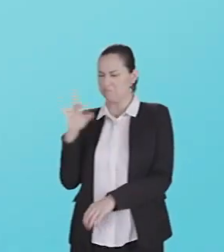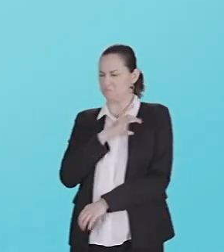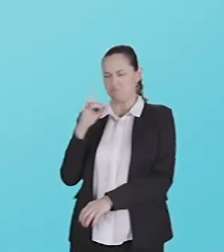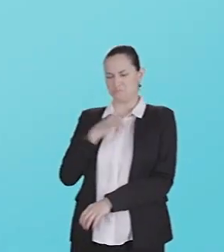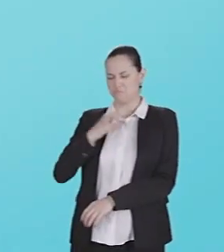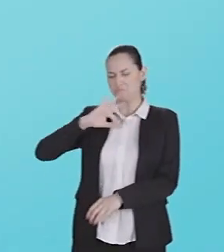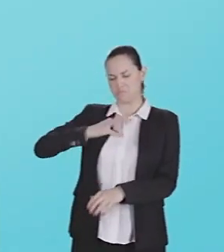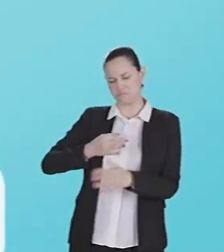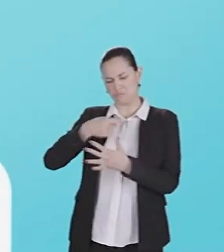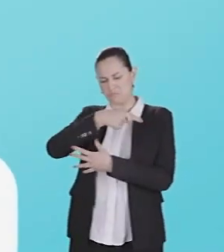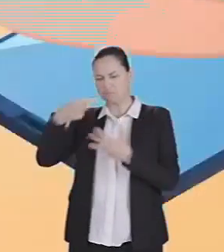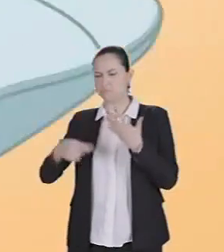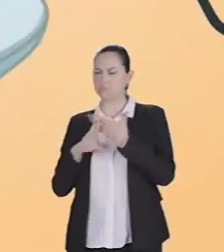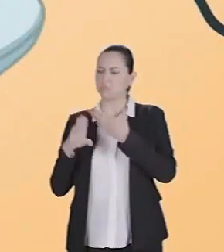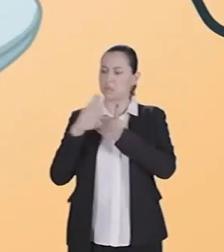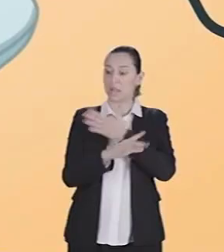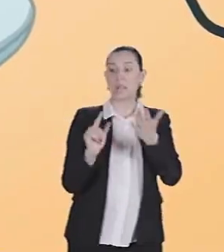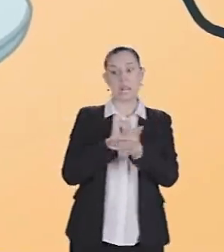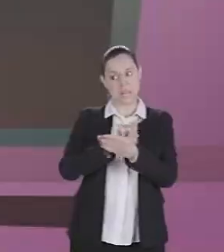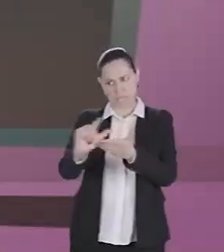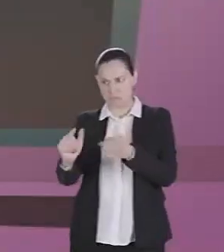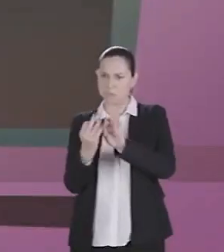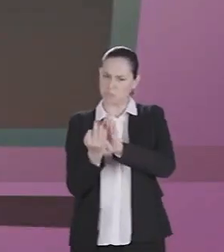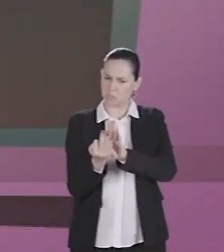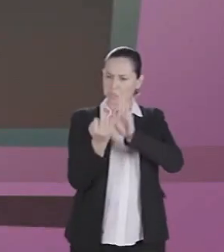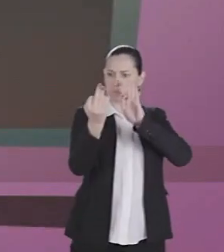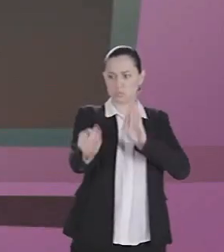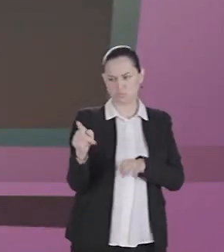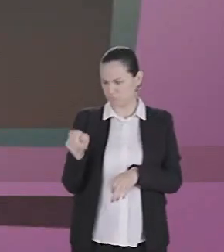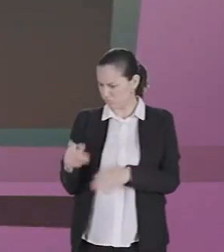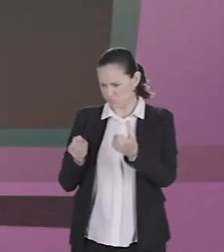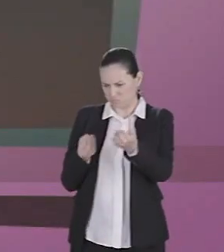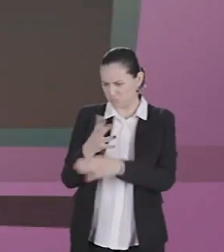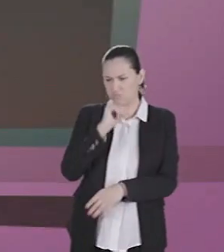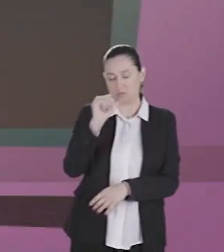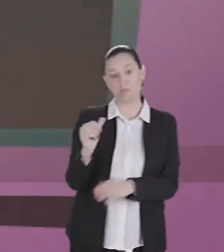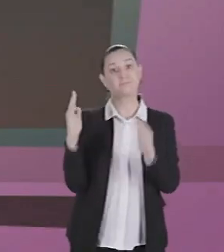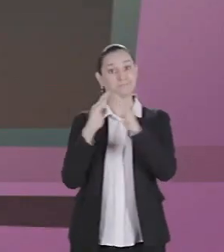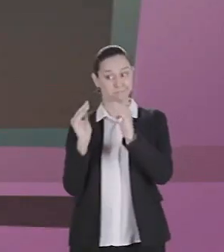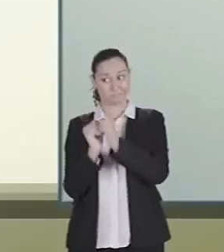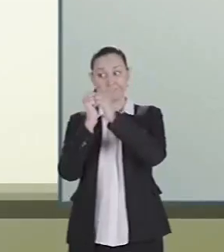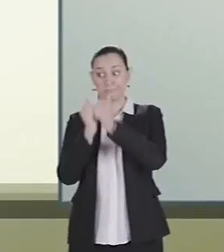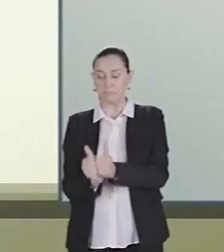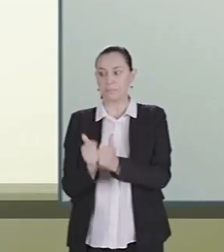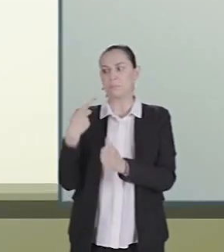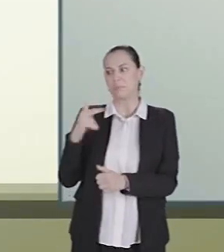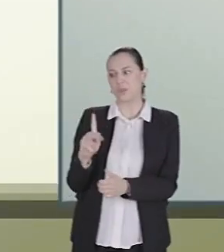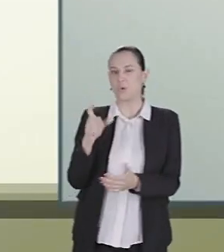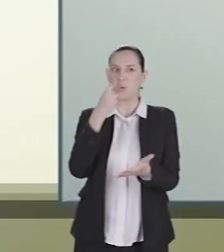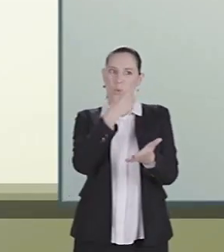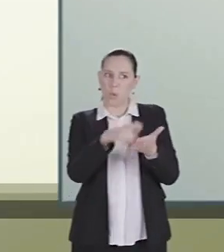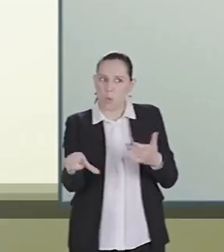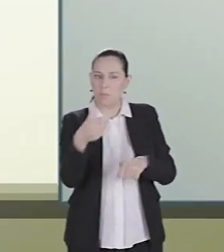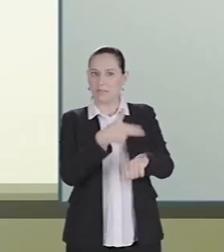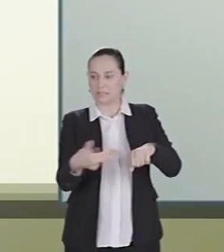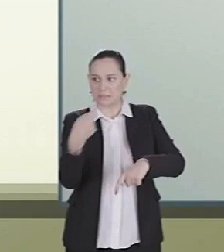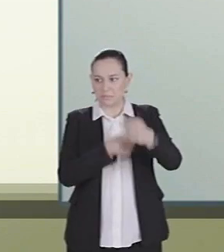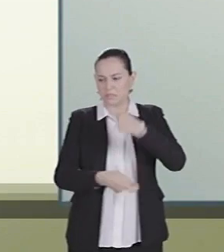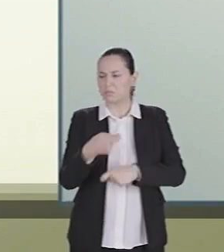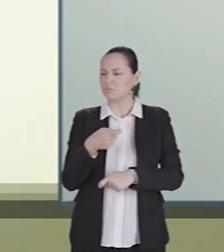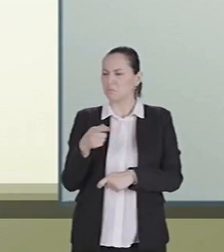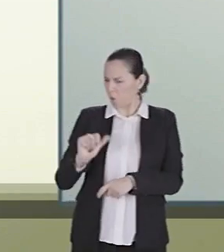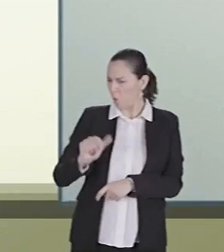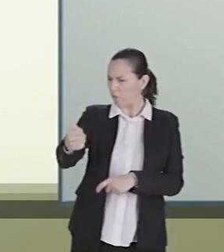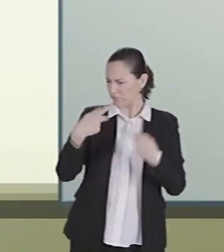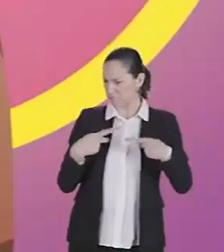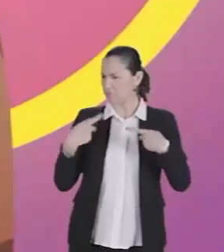con las medidas básicas de higiene y sana distancia. Si no tienes que salir, mejor quédate en casa. Pero si debes hacer compras o trámites, pide